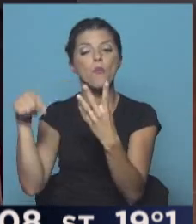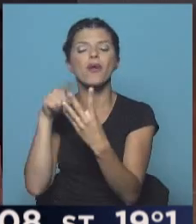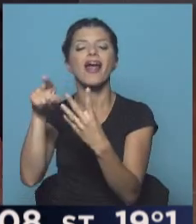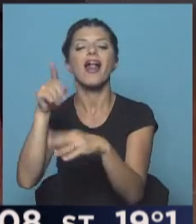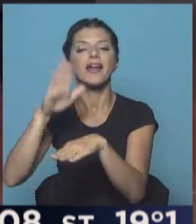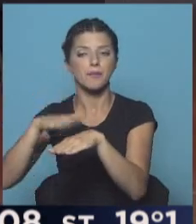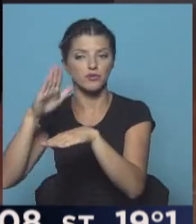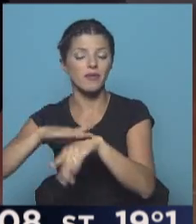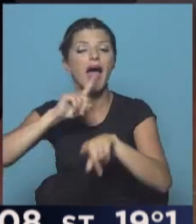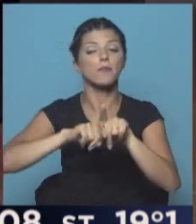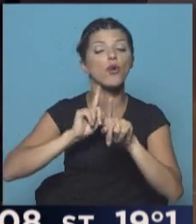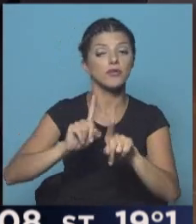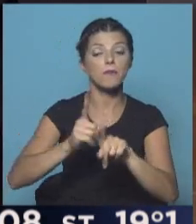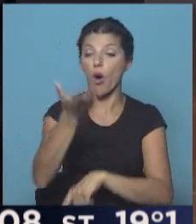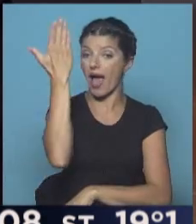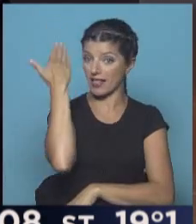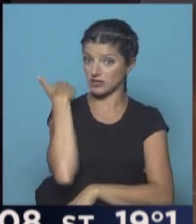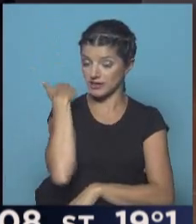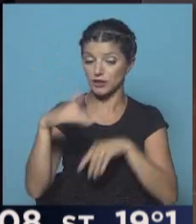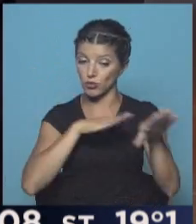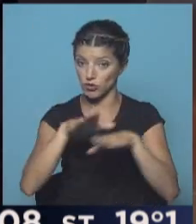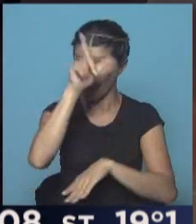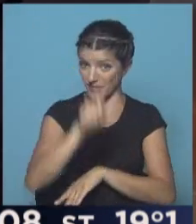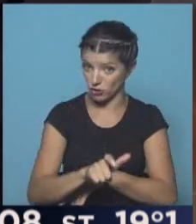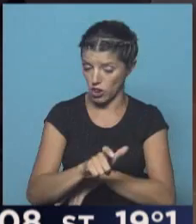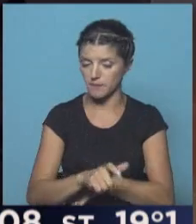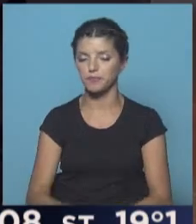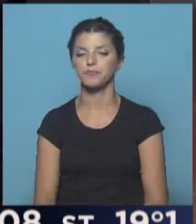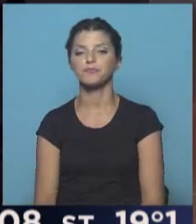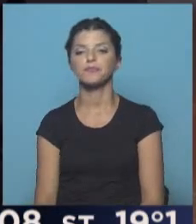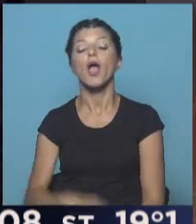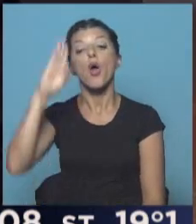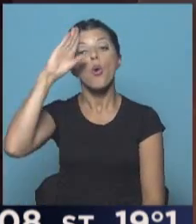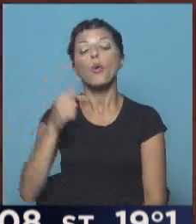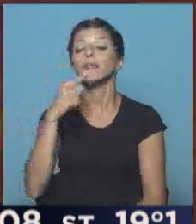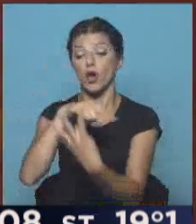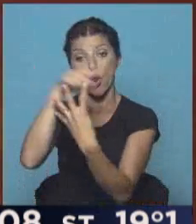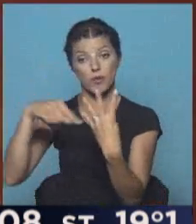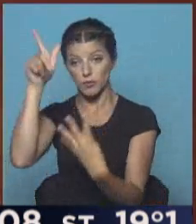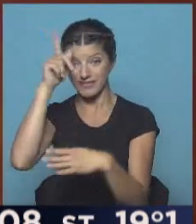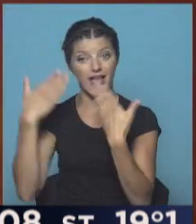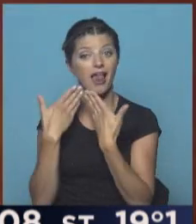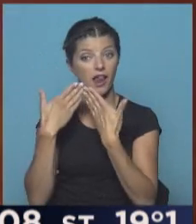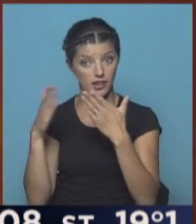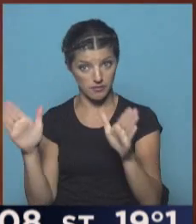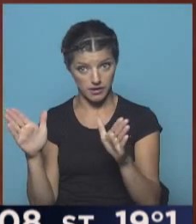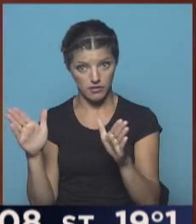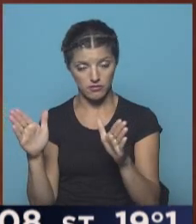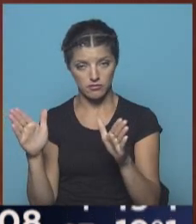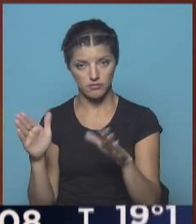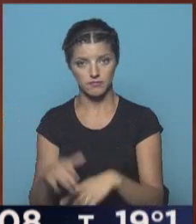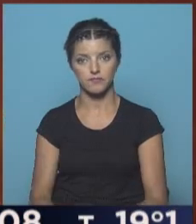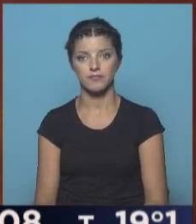ocurrido durante la jornada de ayer. Concretamente, el juez Rafecas puso en libertad a estos cuatro policías que son